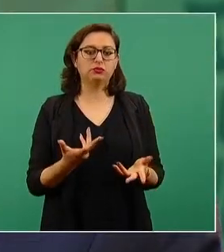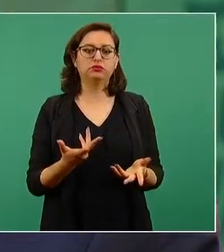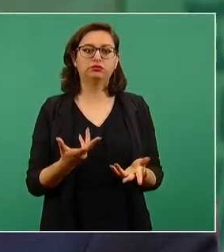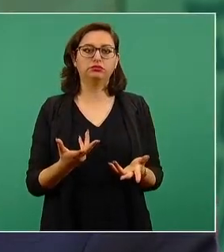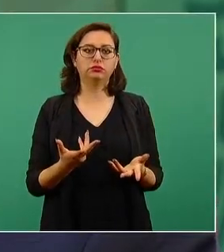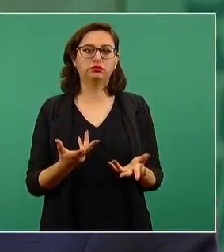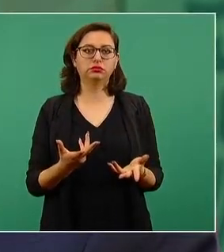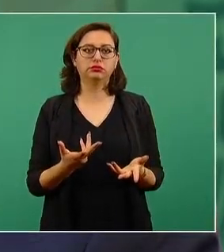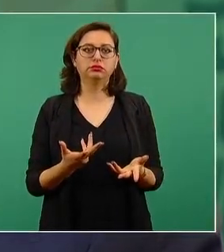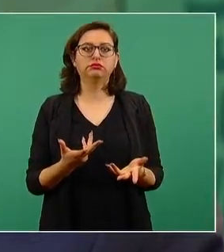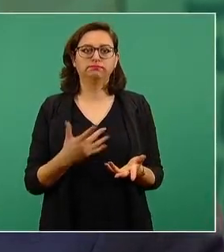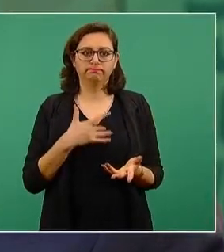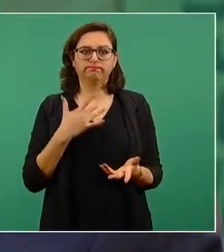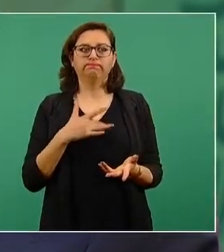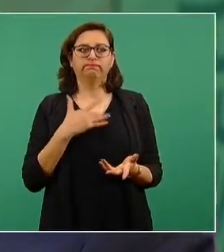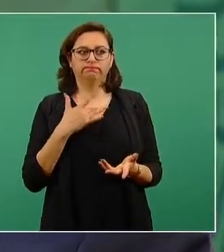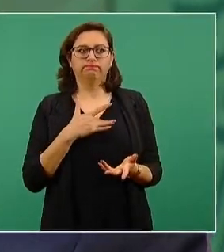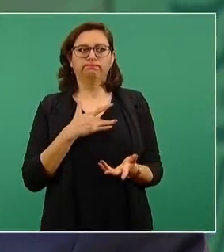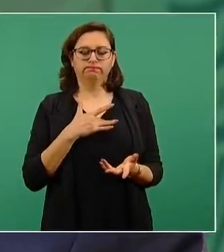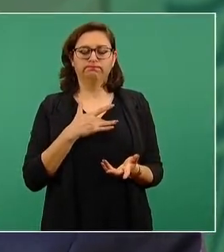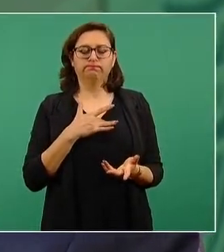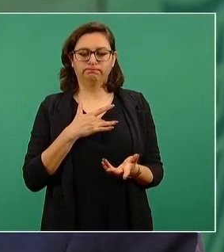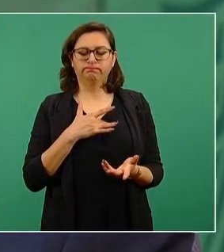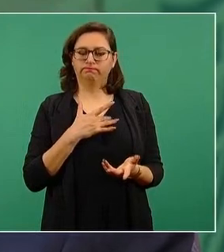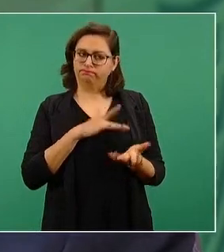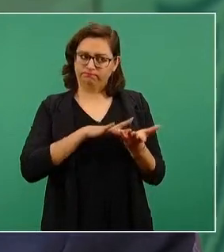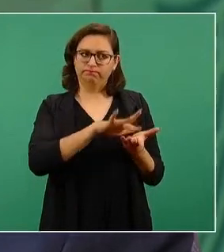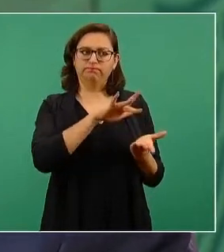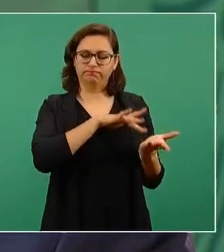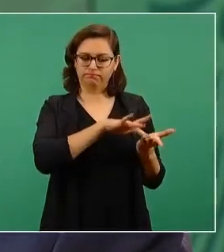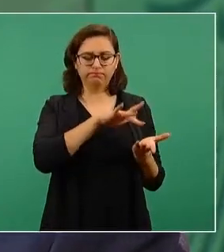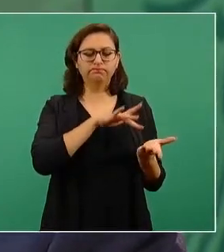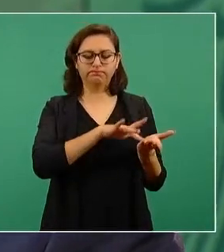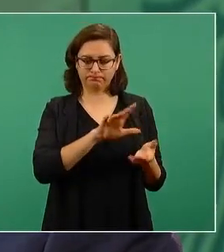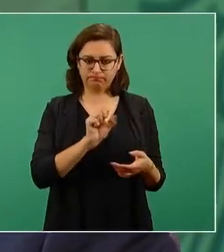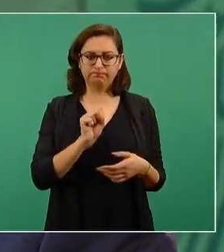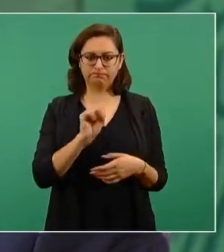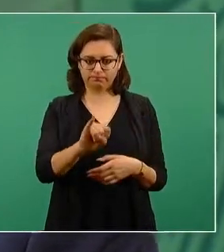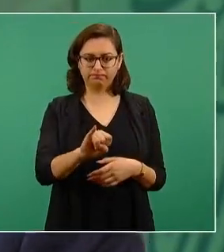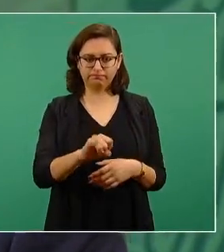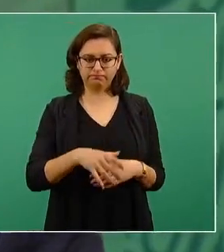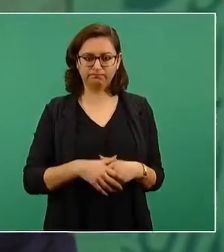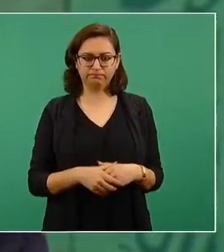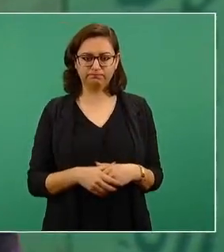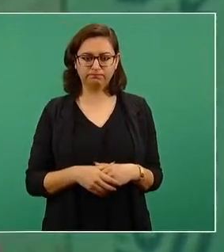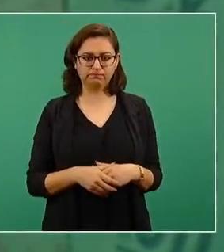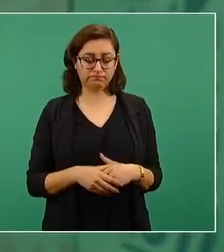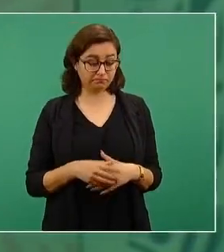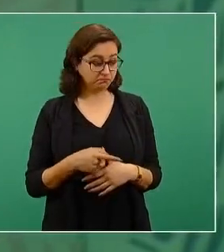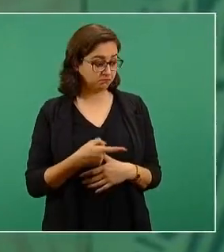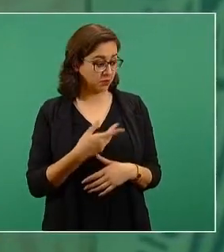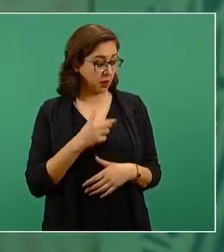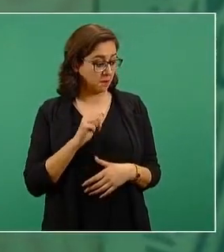nuestra consideración, nuestro apoyo. Y Marcelo seguramente va a poder